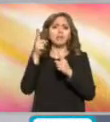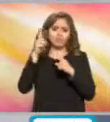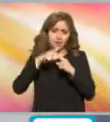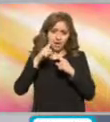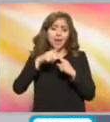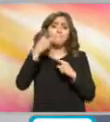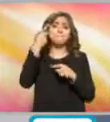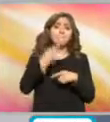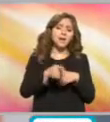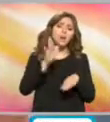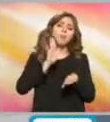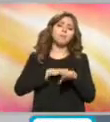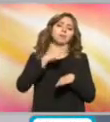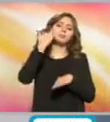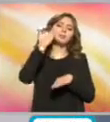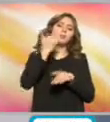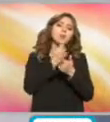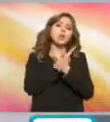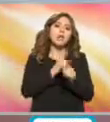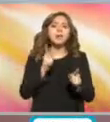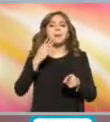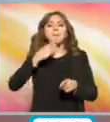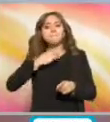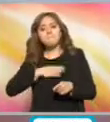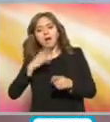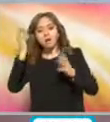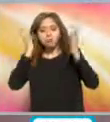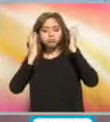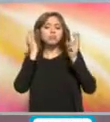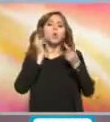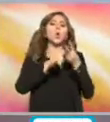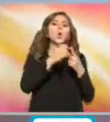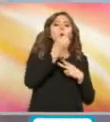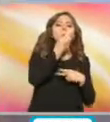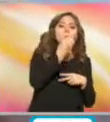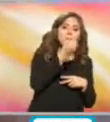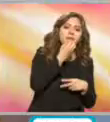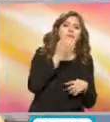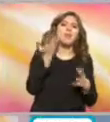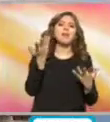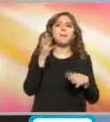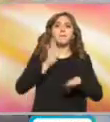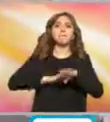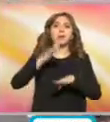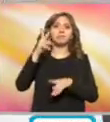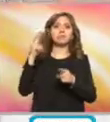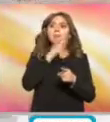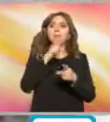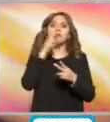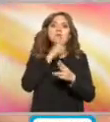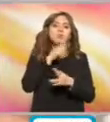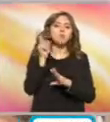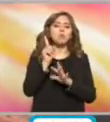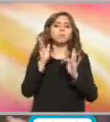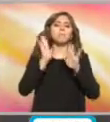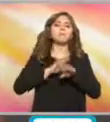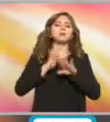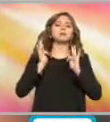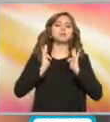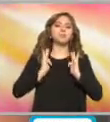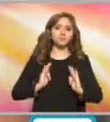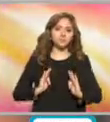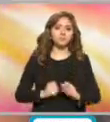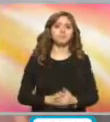los horarios, la hora del baño, la hora de la comida, como que la hora de dormir, un poco de también. menos de tensión en este tipo de las rutinas, ¿no? Se aburren